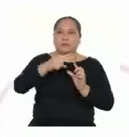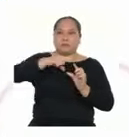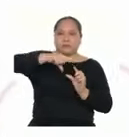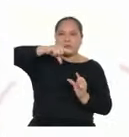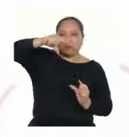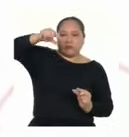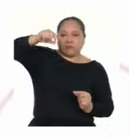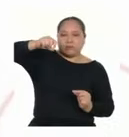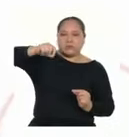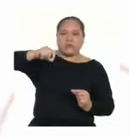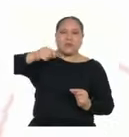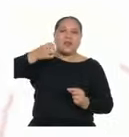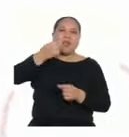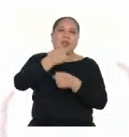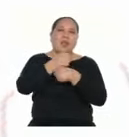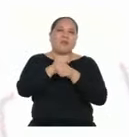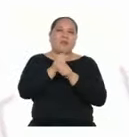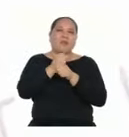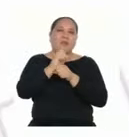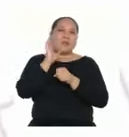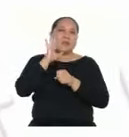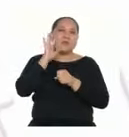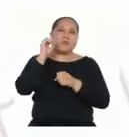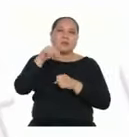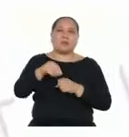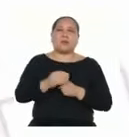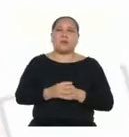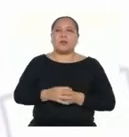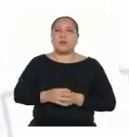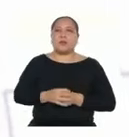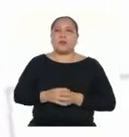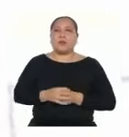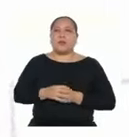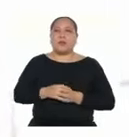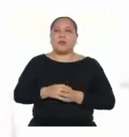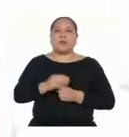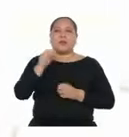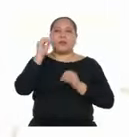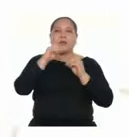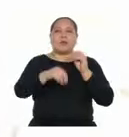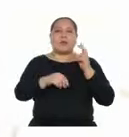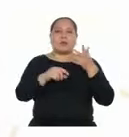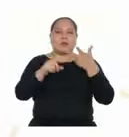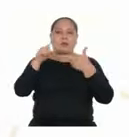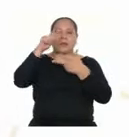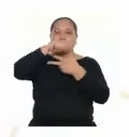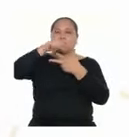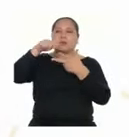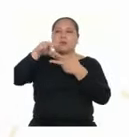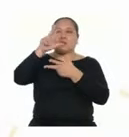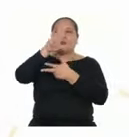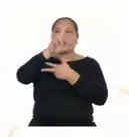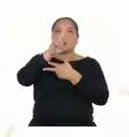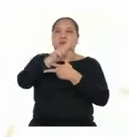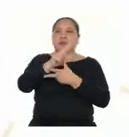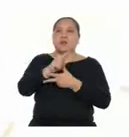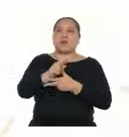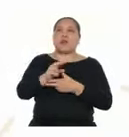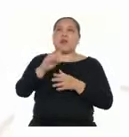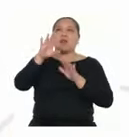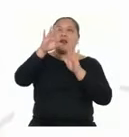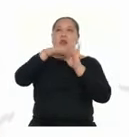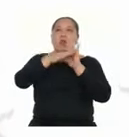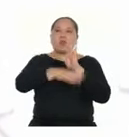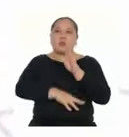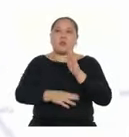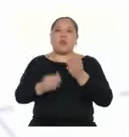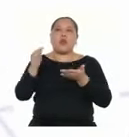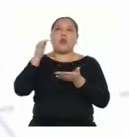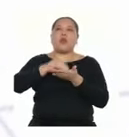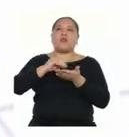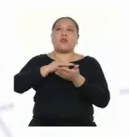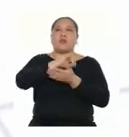desechables. Y aplicar las 3R. Reducir, reutilizar y reciclar.